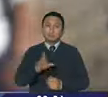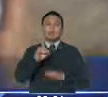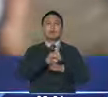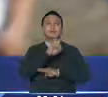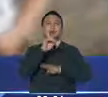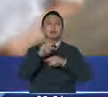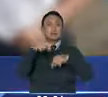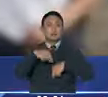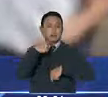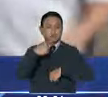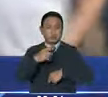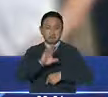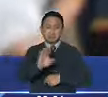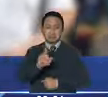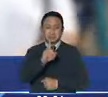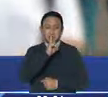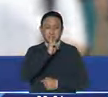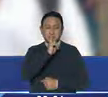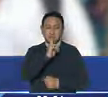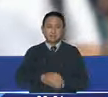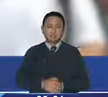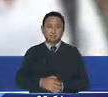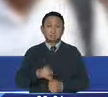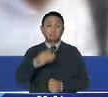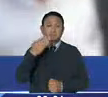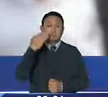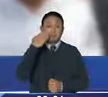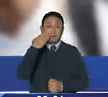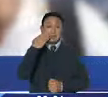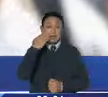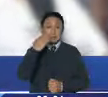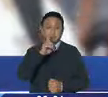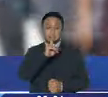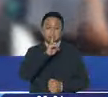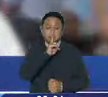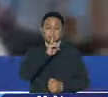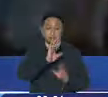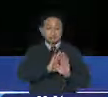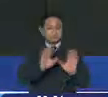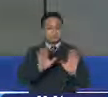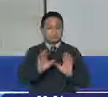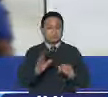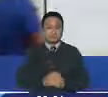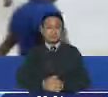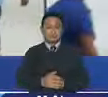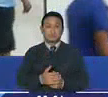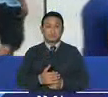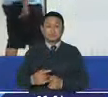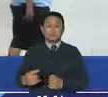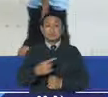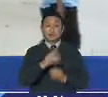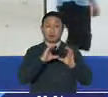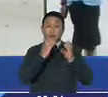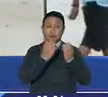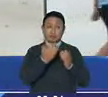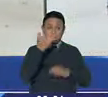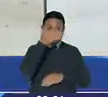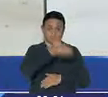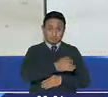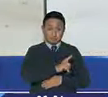evitó cualquier declaración. Las madres tampoco quieren saber nada de clases presenciales. El Ministerio